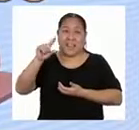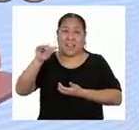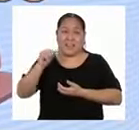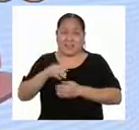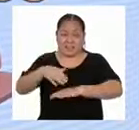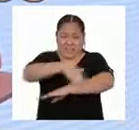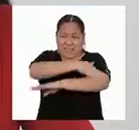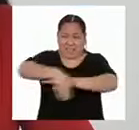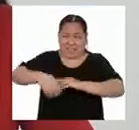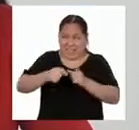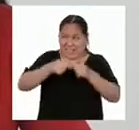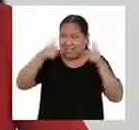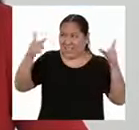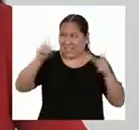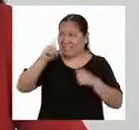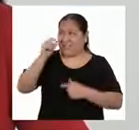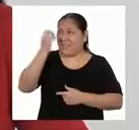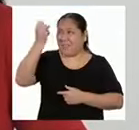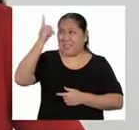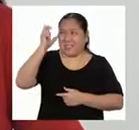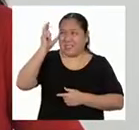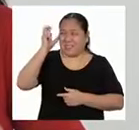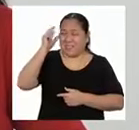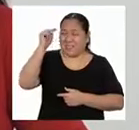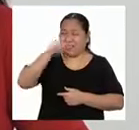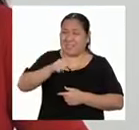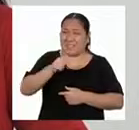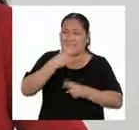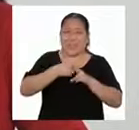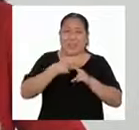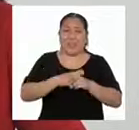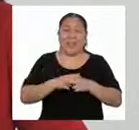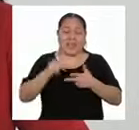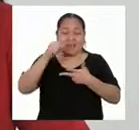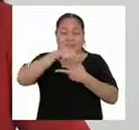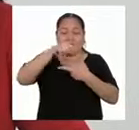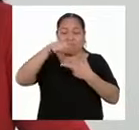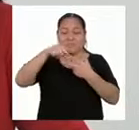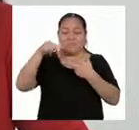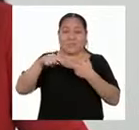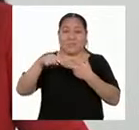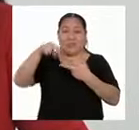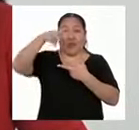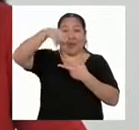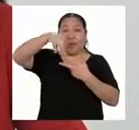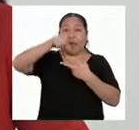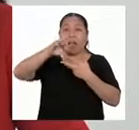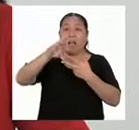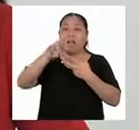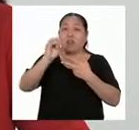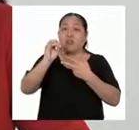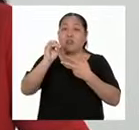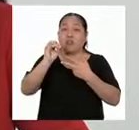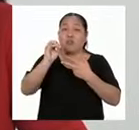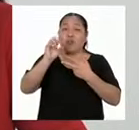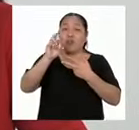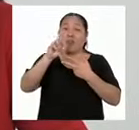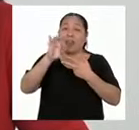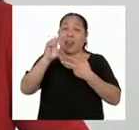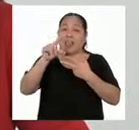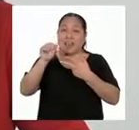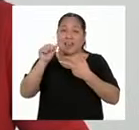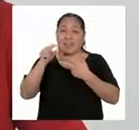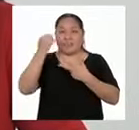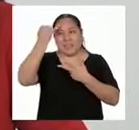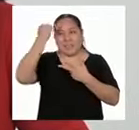Nunca había escuchado ese nombre. Hay 3 tipos de macro reglas para identificar una idea principal en